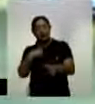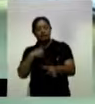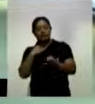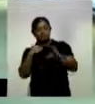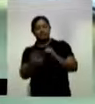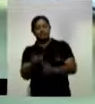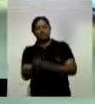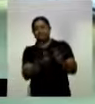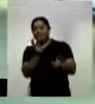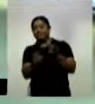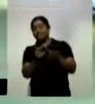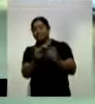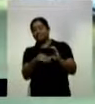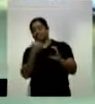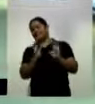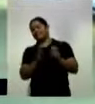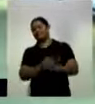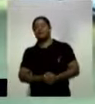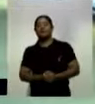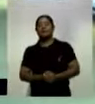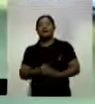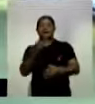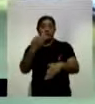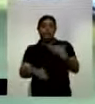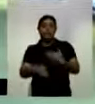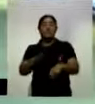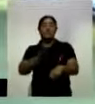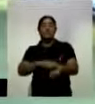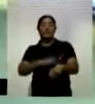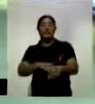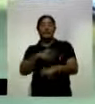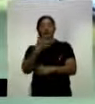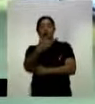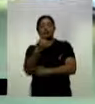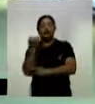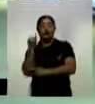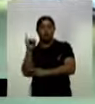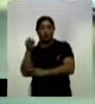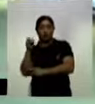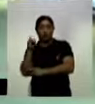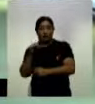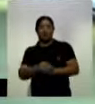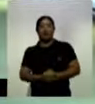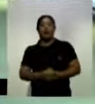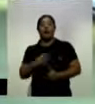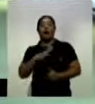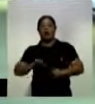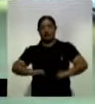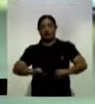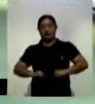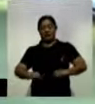Y para finalizar el bloque de los deportes, les informamos que el próximo 8 de junio, bueno, se reactivarán la actividad de la